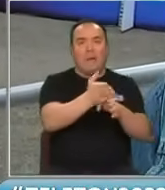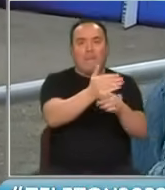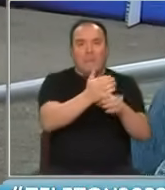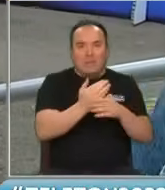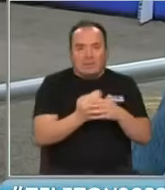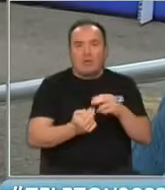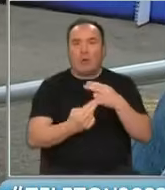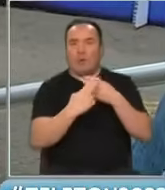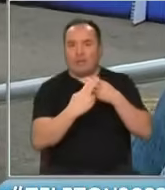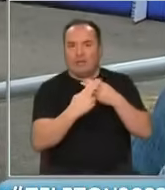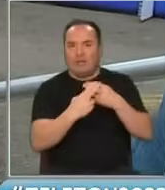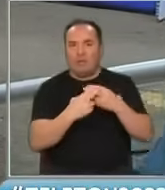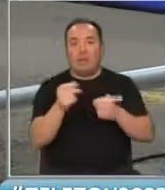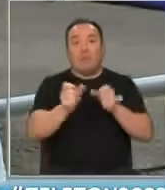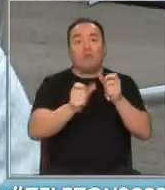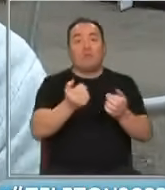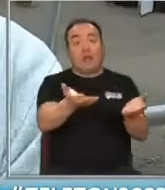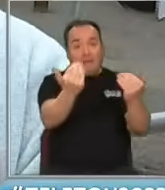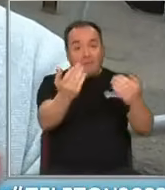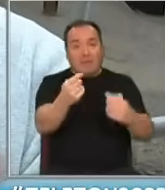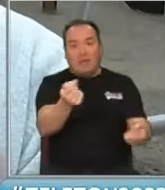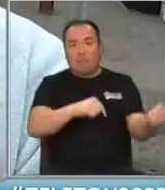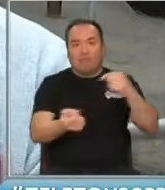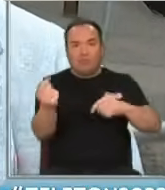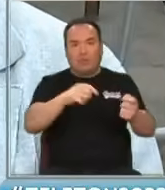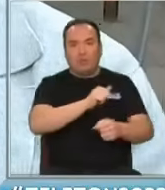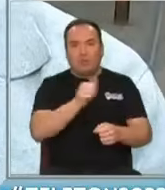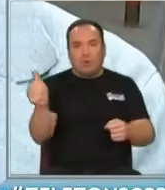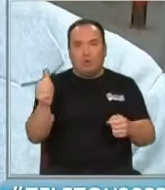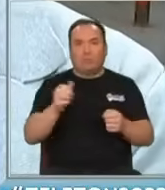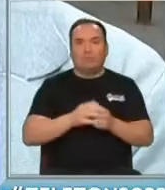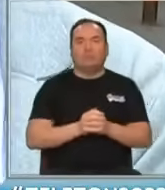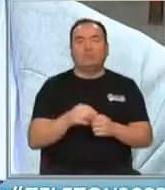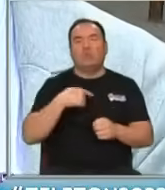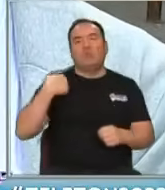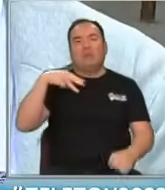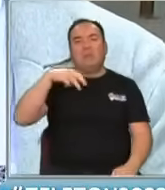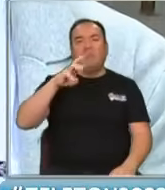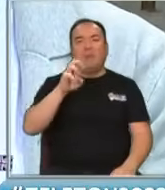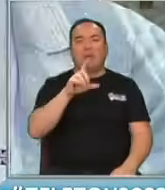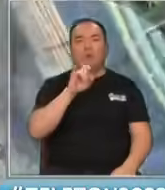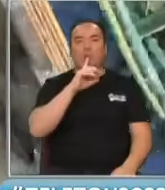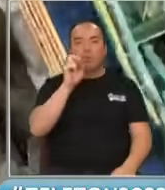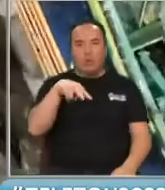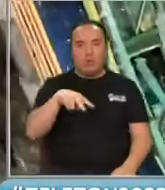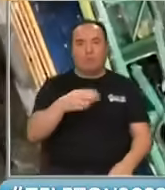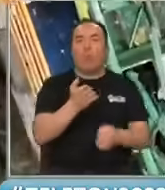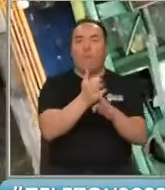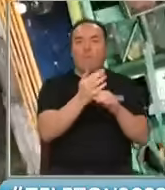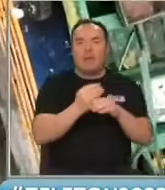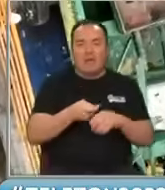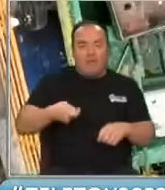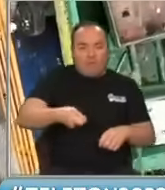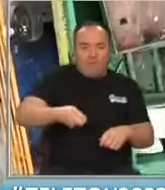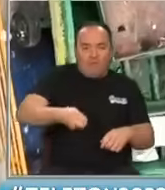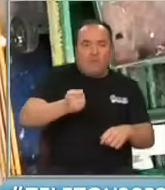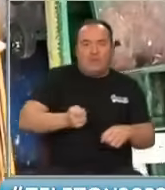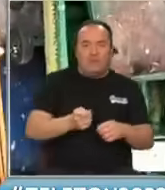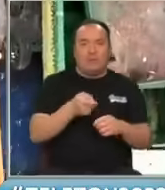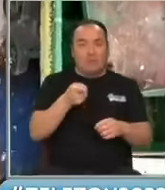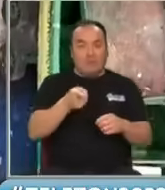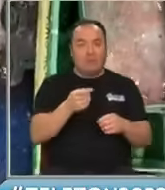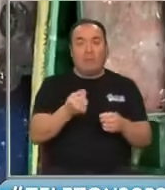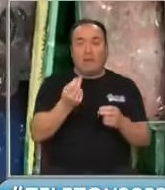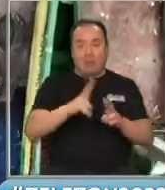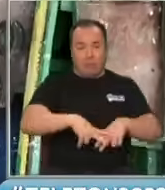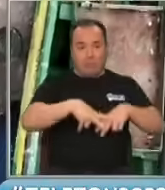gente venga a consumir el pescado como corresponde. Pura merlutón hoy día. Una buena pesca frita. Exactamente, y todo va en beneficio de la Teletón.